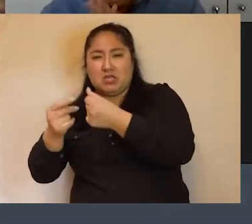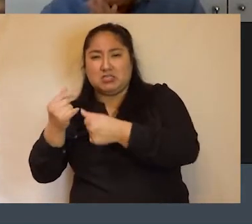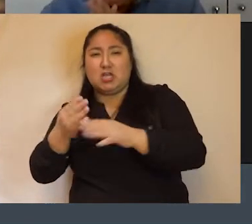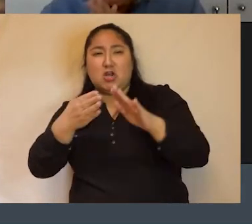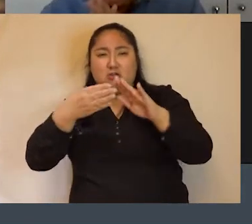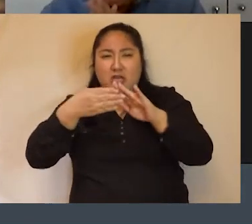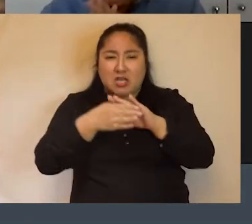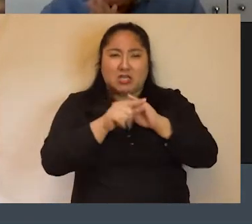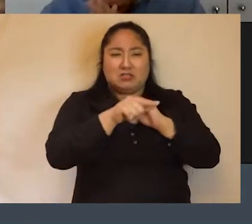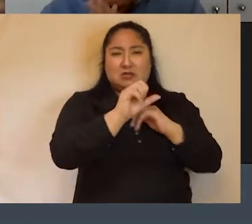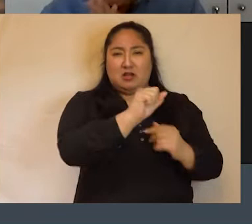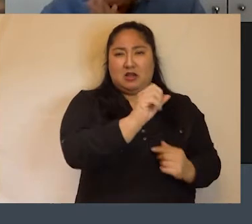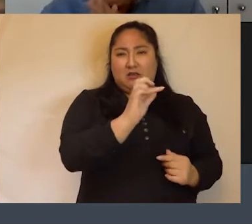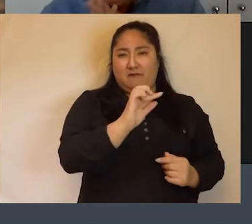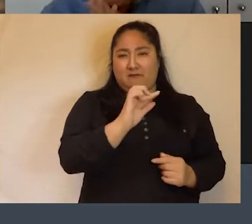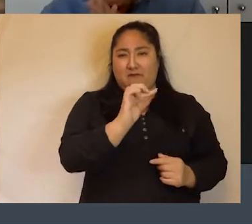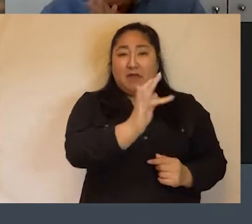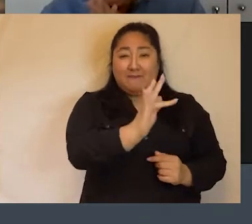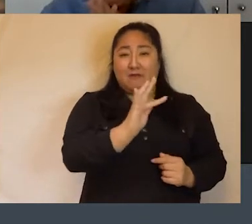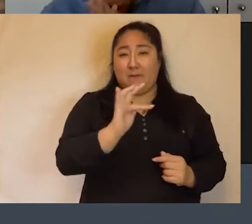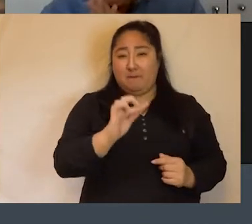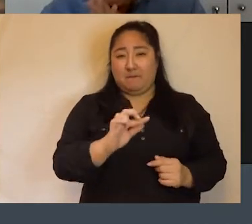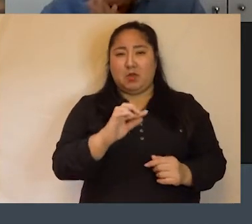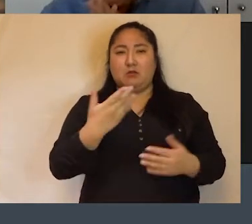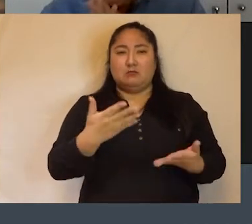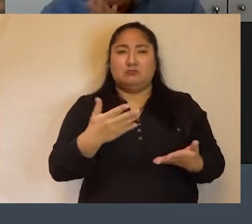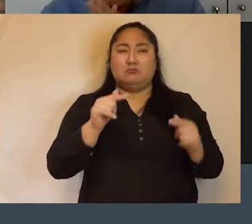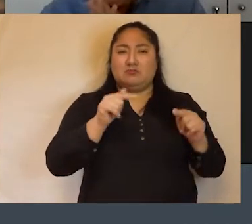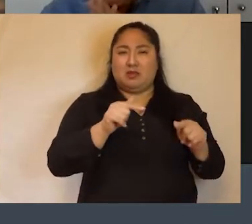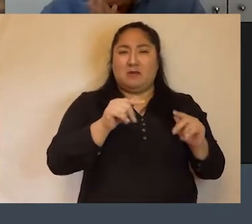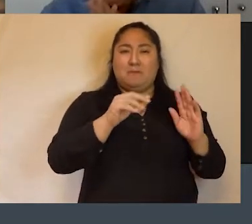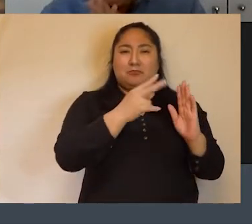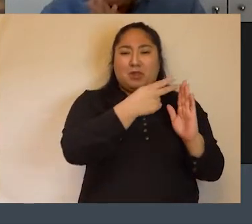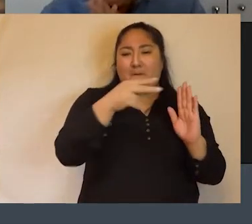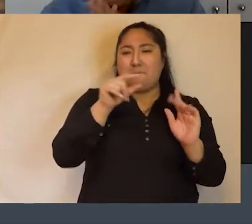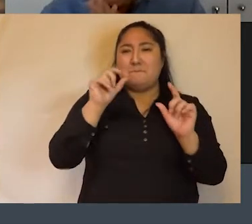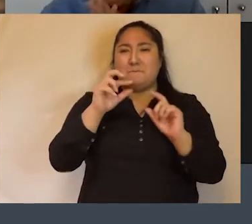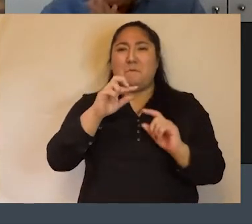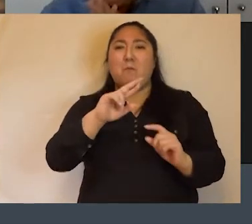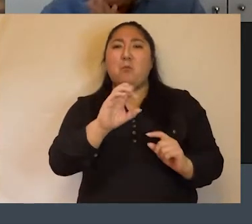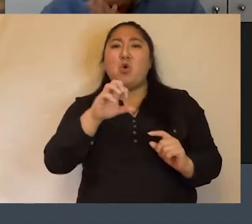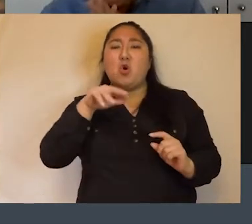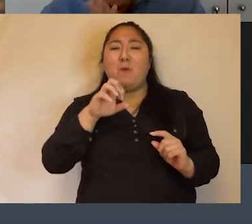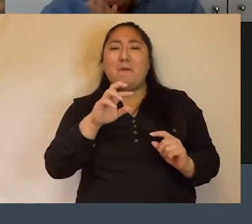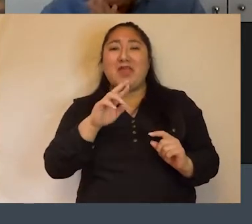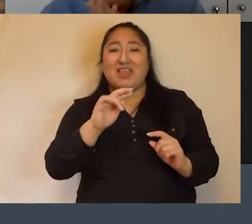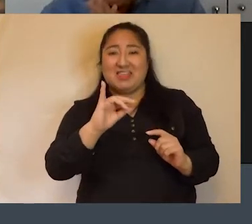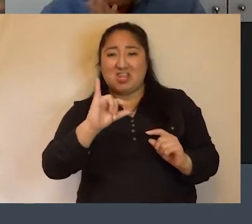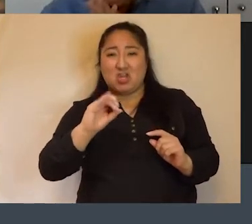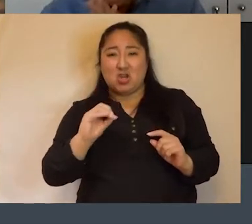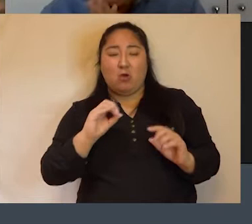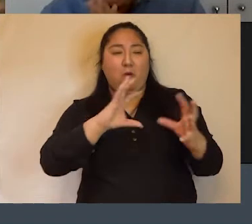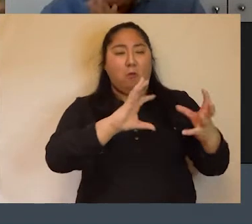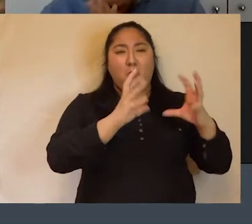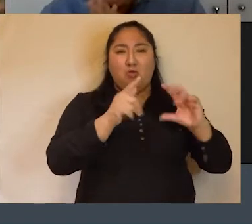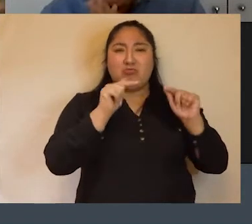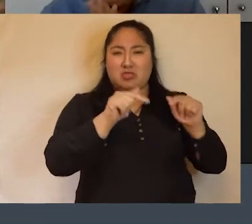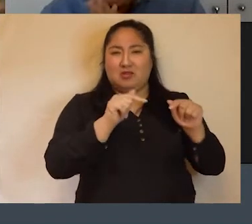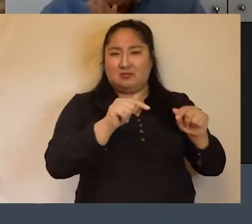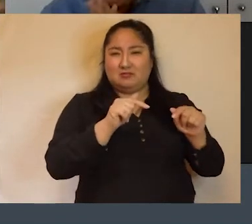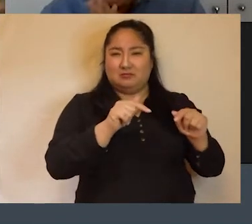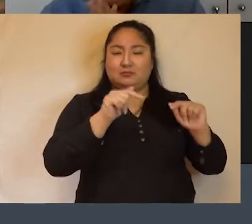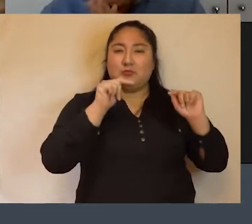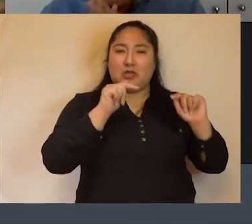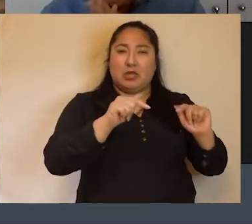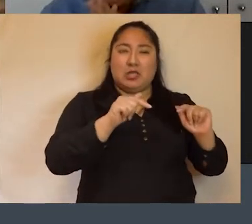los que intervienen las AFP van a converger con el crecimiento promedio mundial, ¿sí? El desalineamiento del